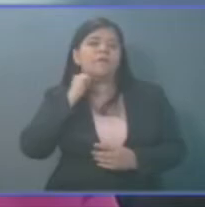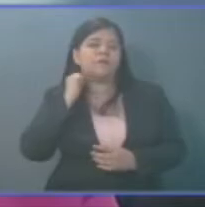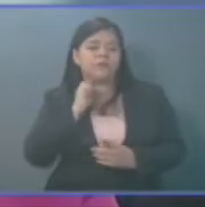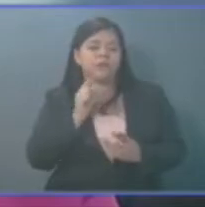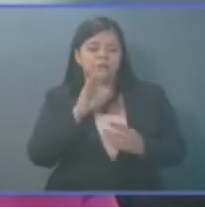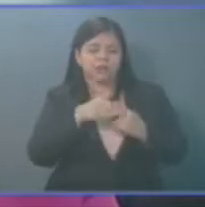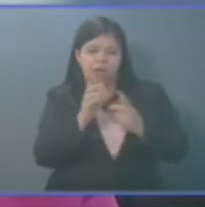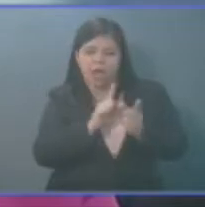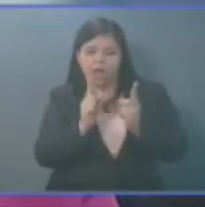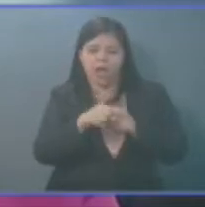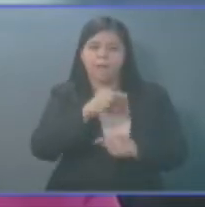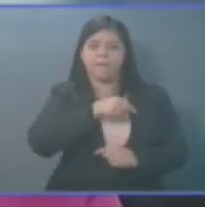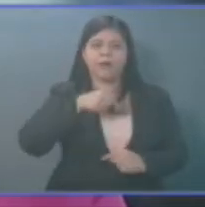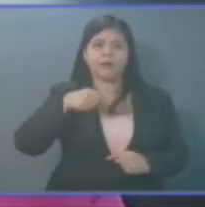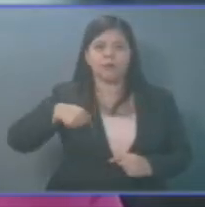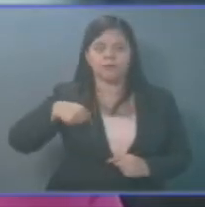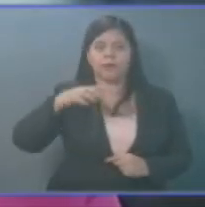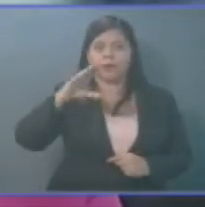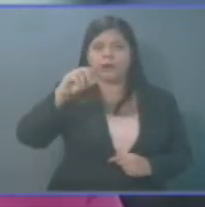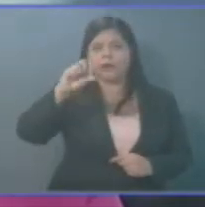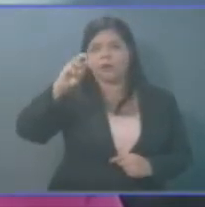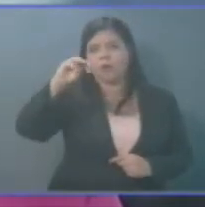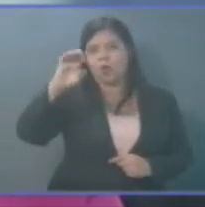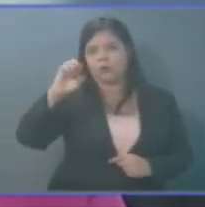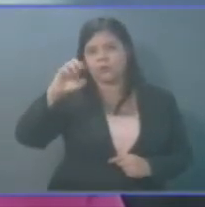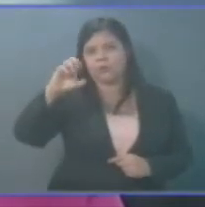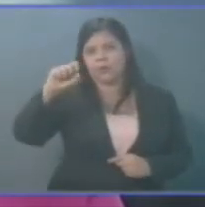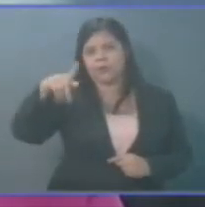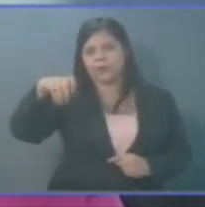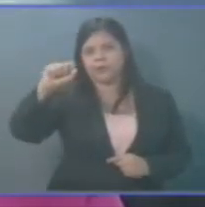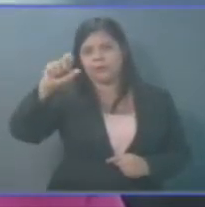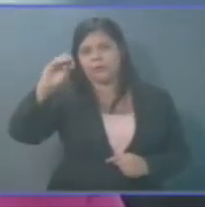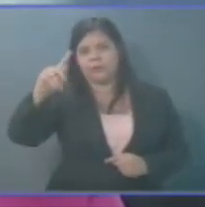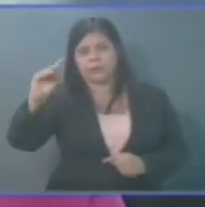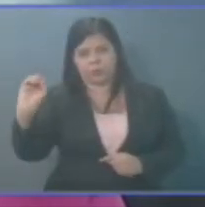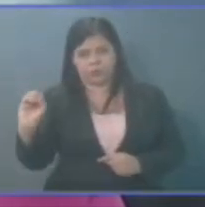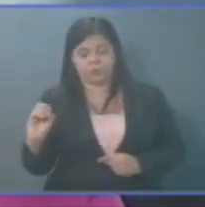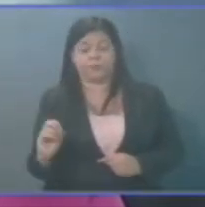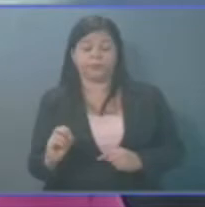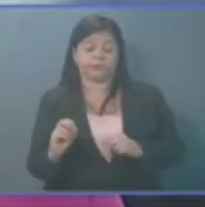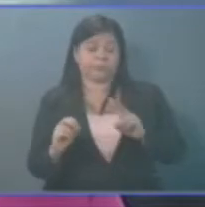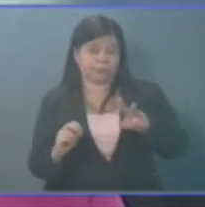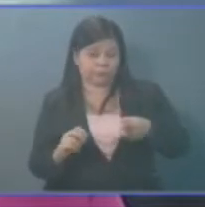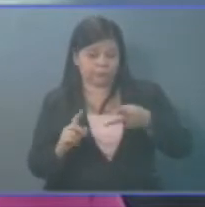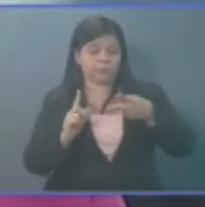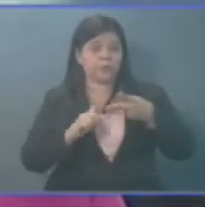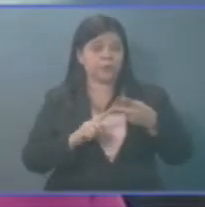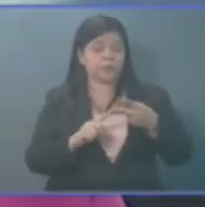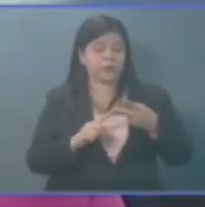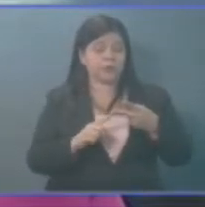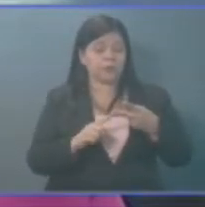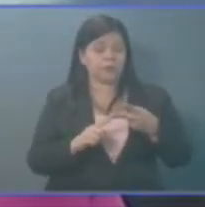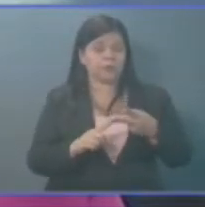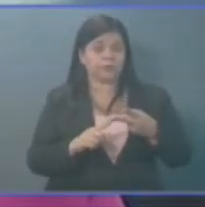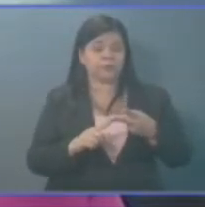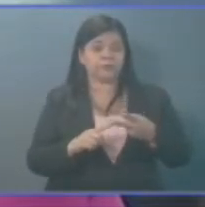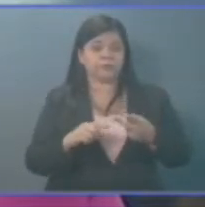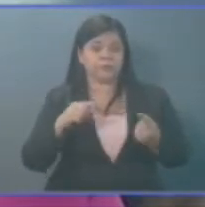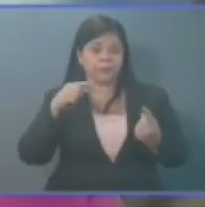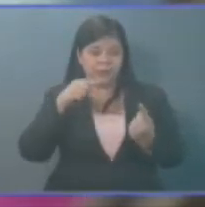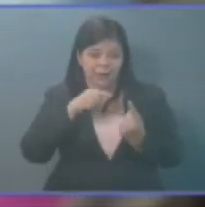Cosme Espesoto Samuner. Romano 2, que durante su